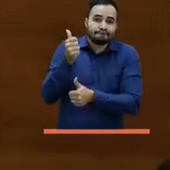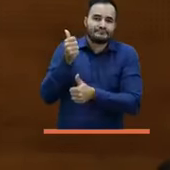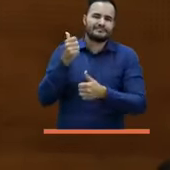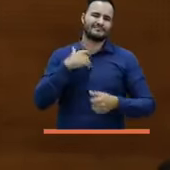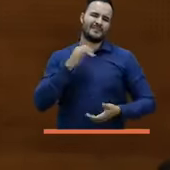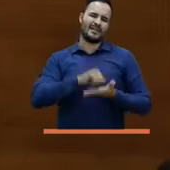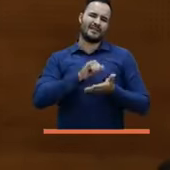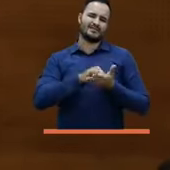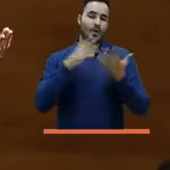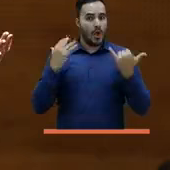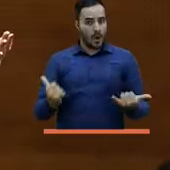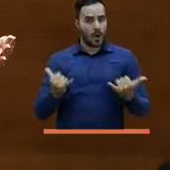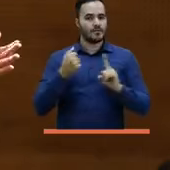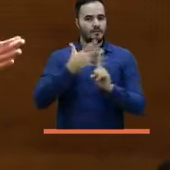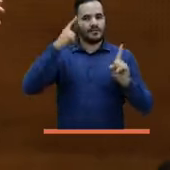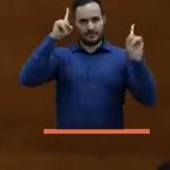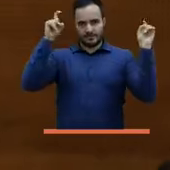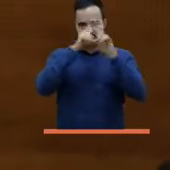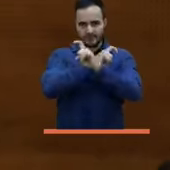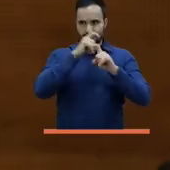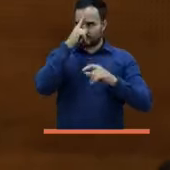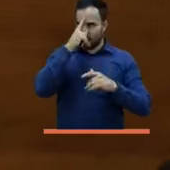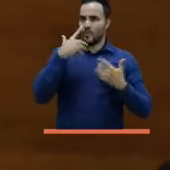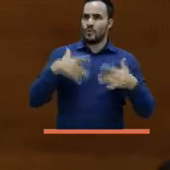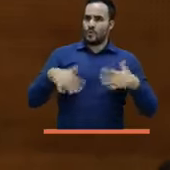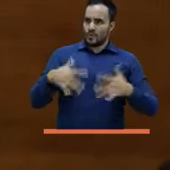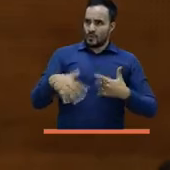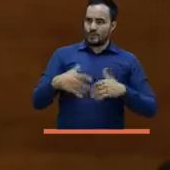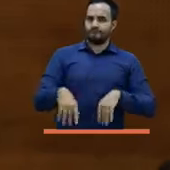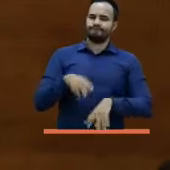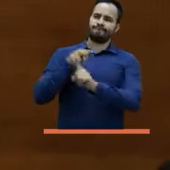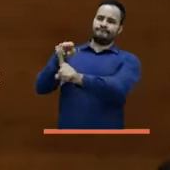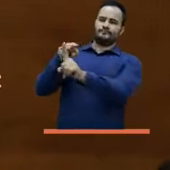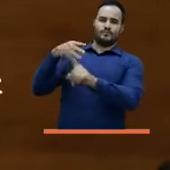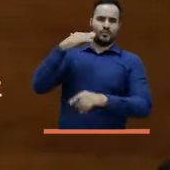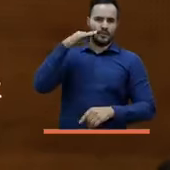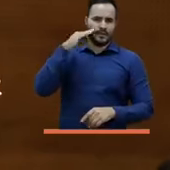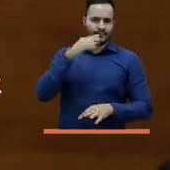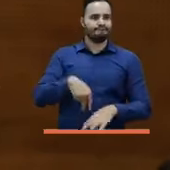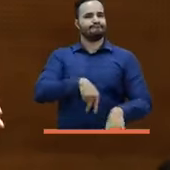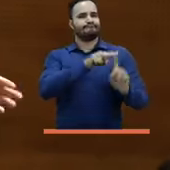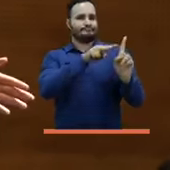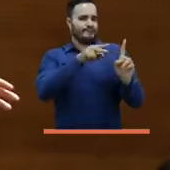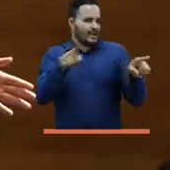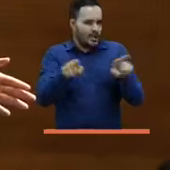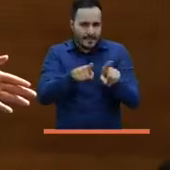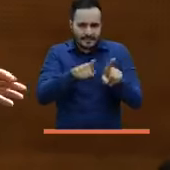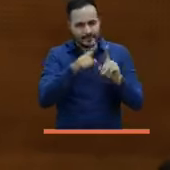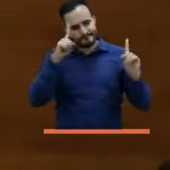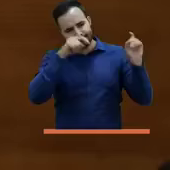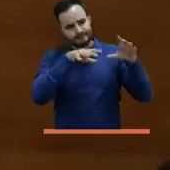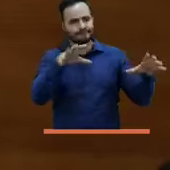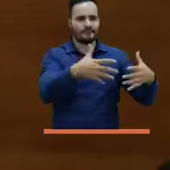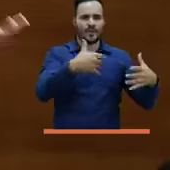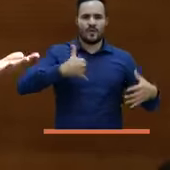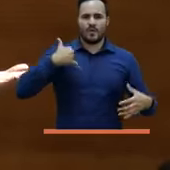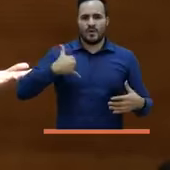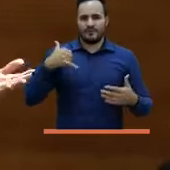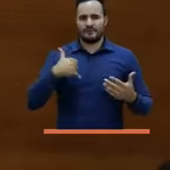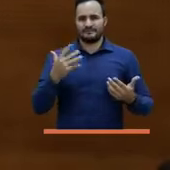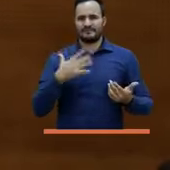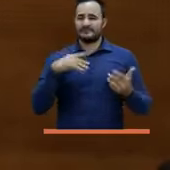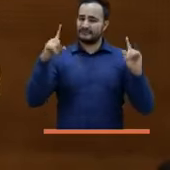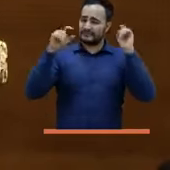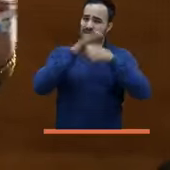haciendo una referencia considerable hacia las mujeres pero también hacia los jóvenes porque yo ahorita les les contaba que esta es una de las grandes brechas pues estamos